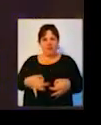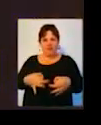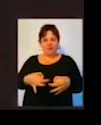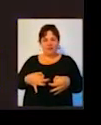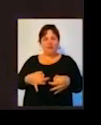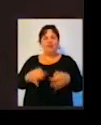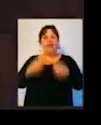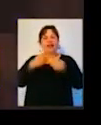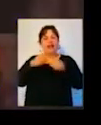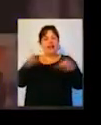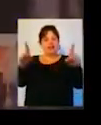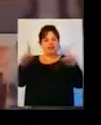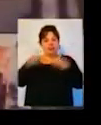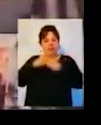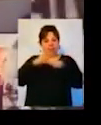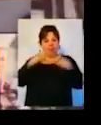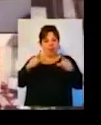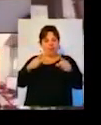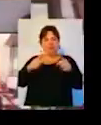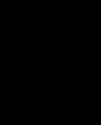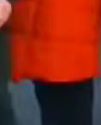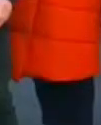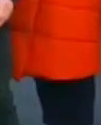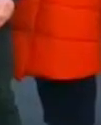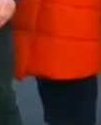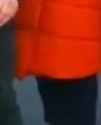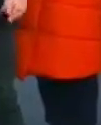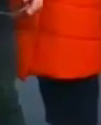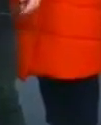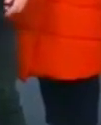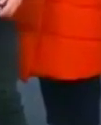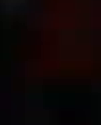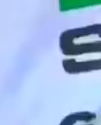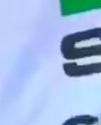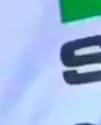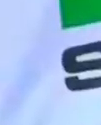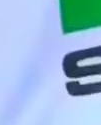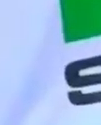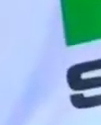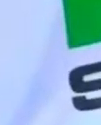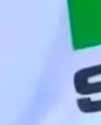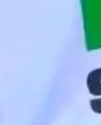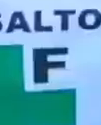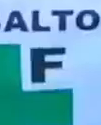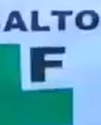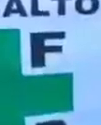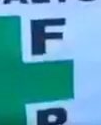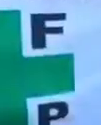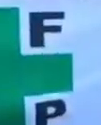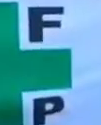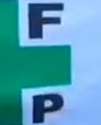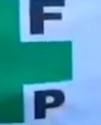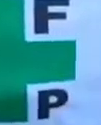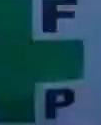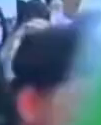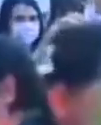por lo tanto iríamos casi a un 9% de pérdida salarial. Entonces, para nosotros estamos en una situación compleja, estamos